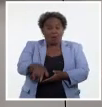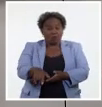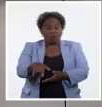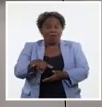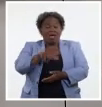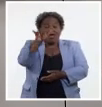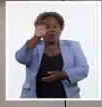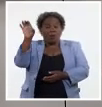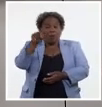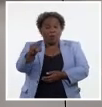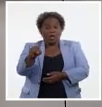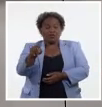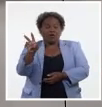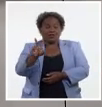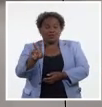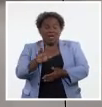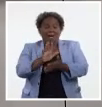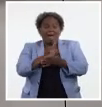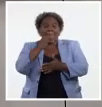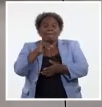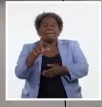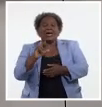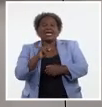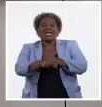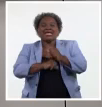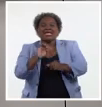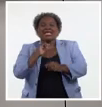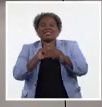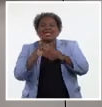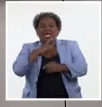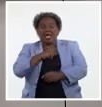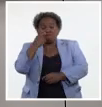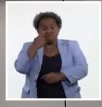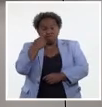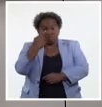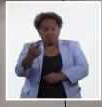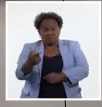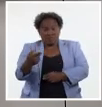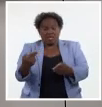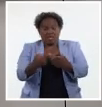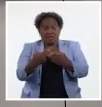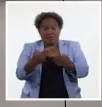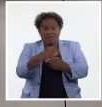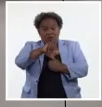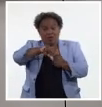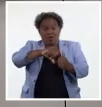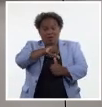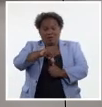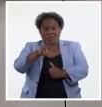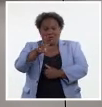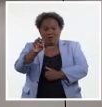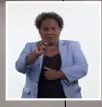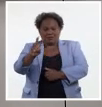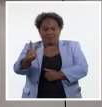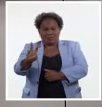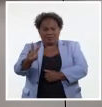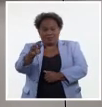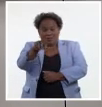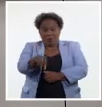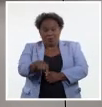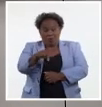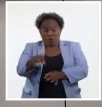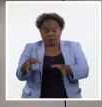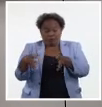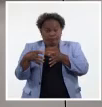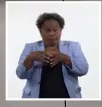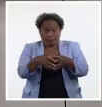de Maiquetía para disputar la edición 65 de la Serie del Caribe Gran Caracas 2023. En la tarde de hoy, el elenco de la